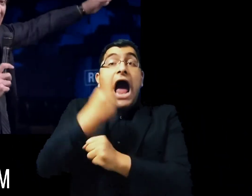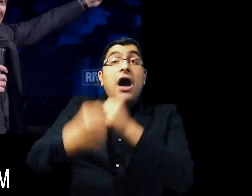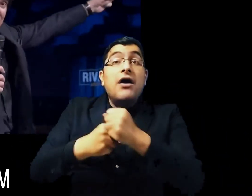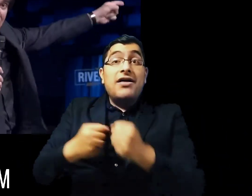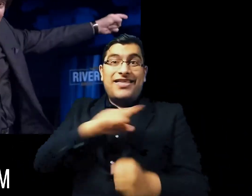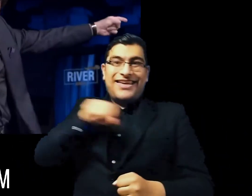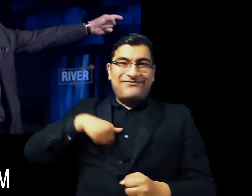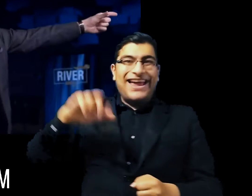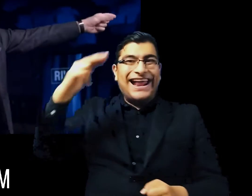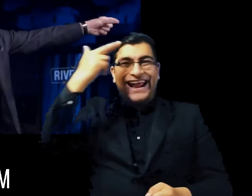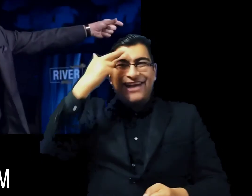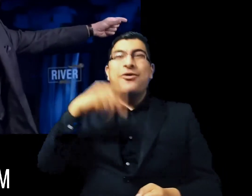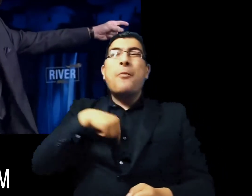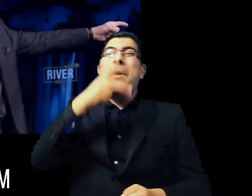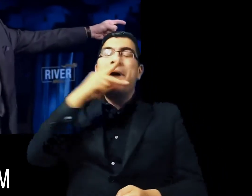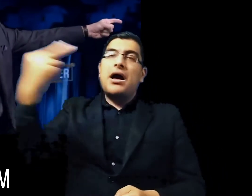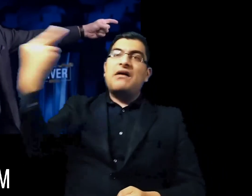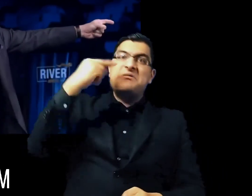de la mirada de mi papá